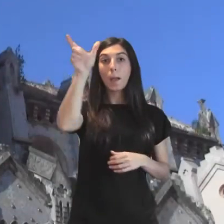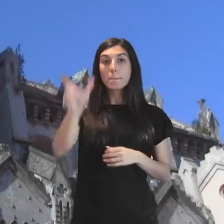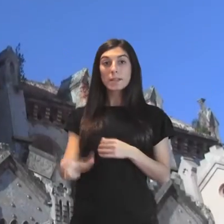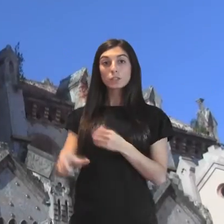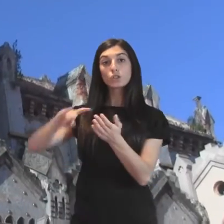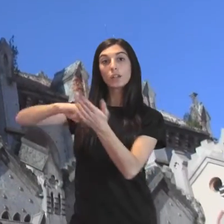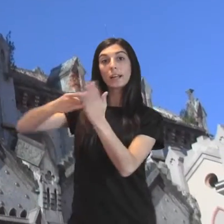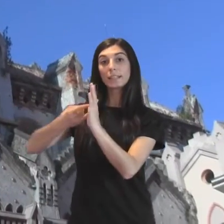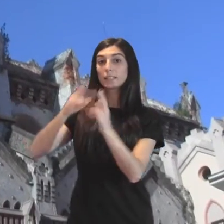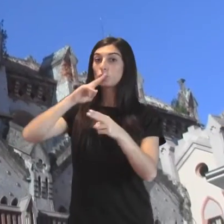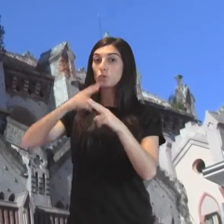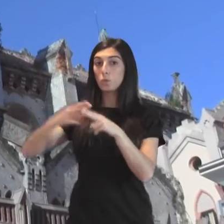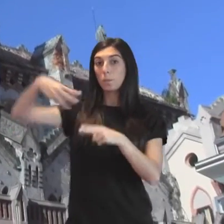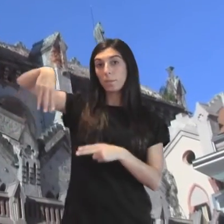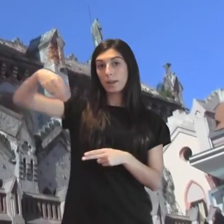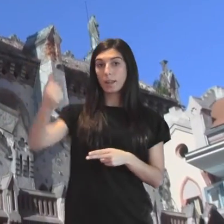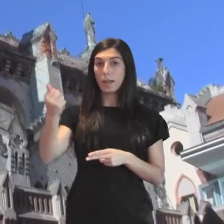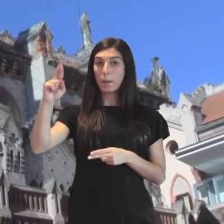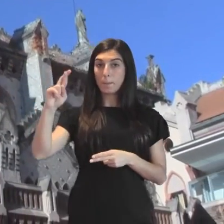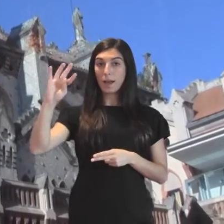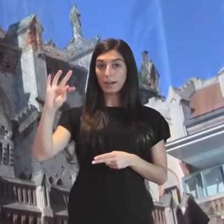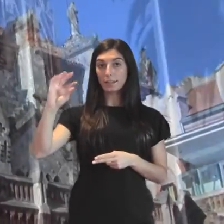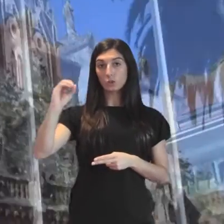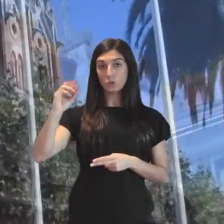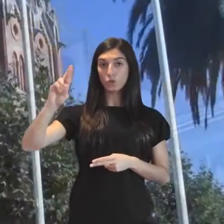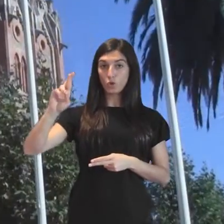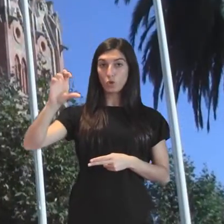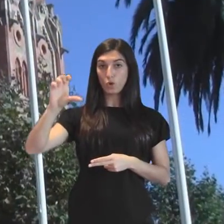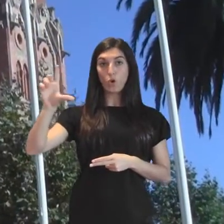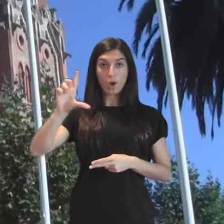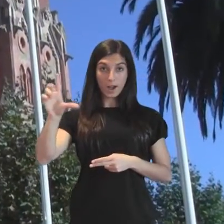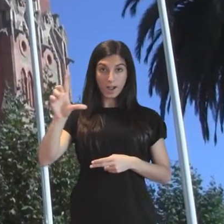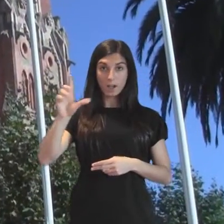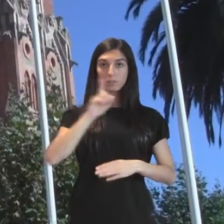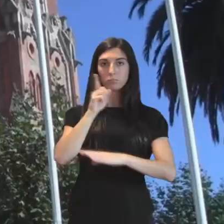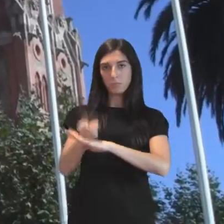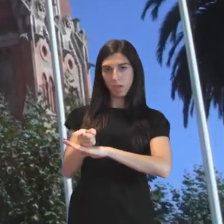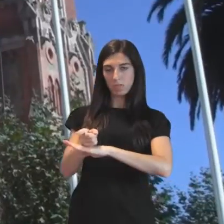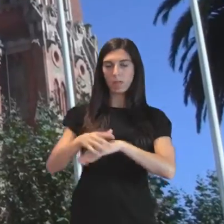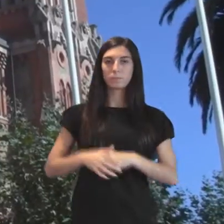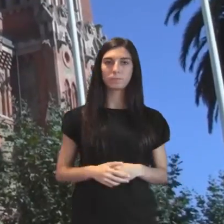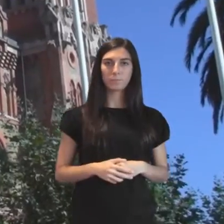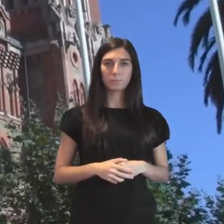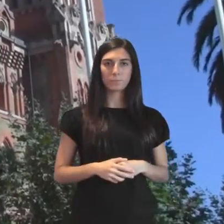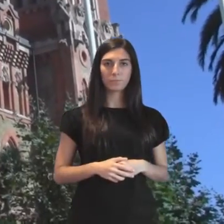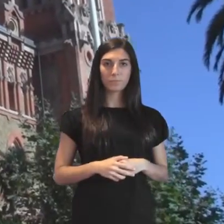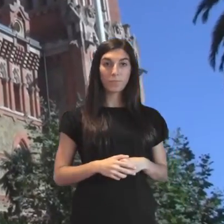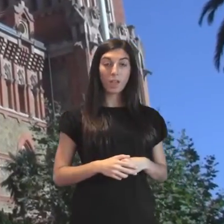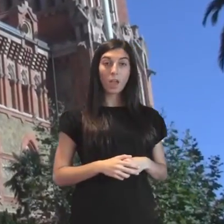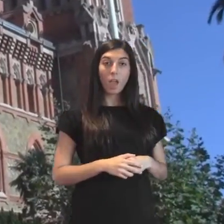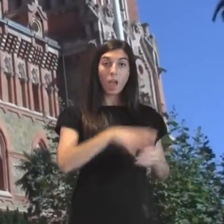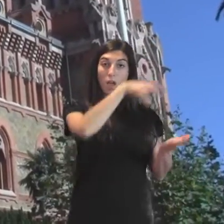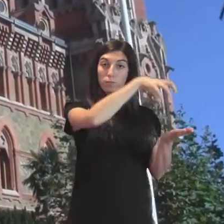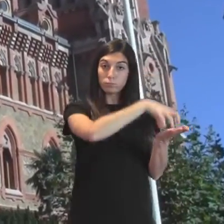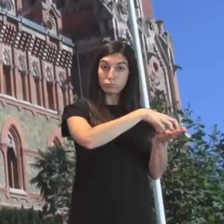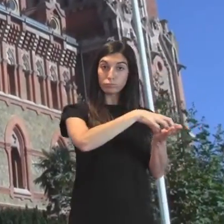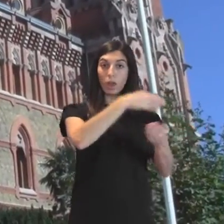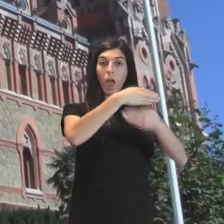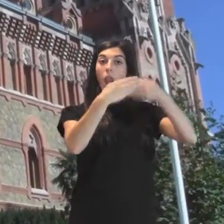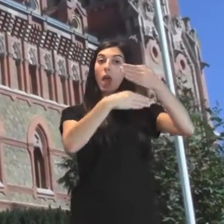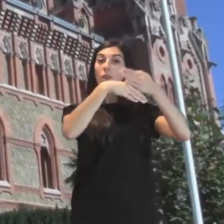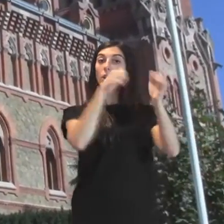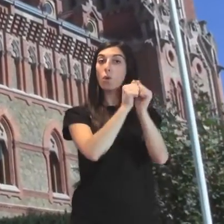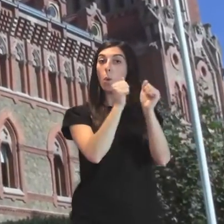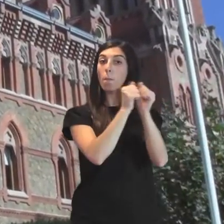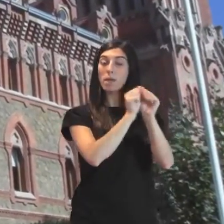una iglesia, conocida como capilla pública. En las fachadas se alternó el ladrillo con la mampostería, en un estilo que podríamos considerar